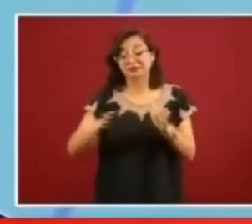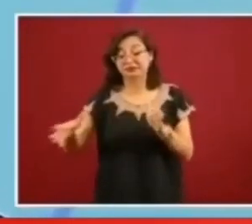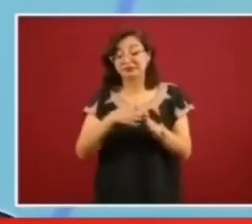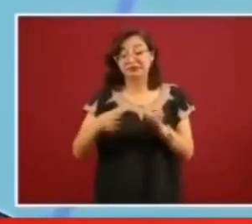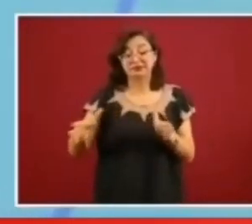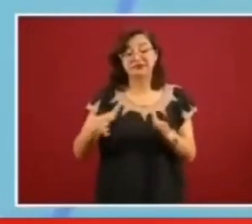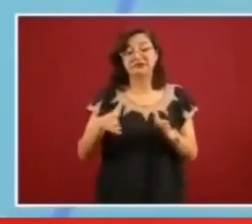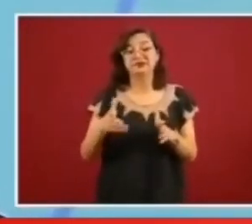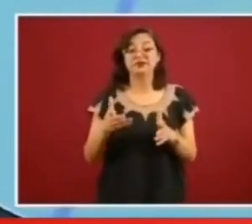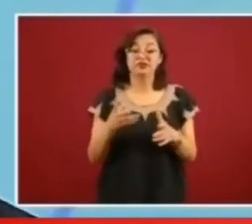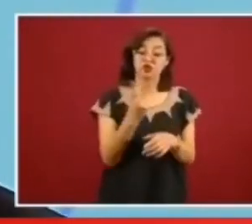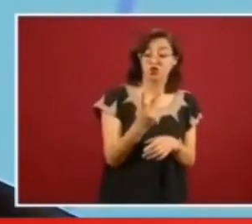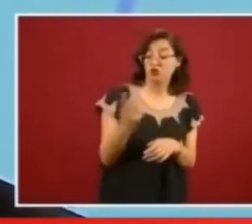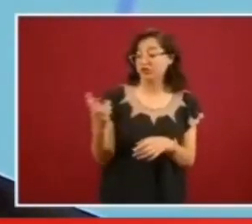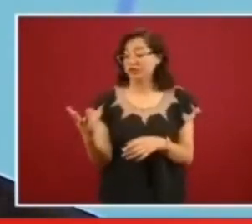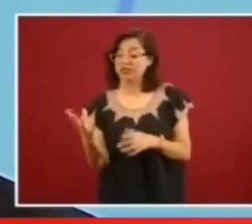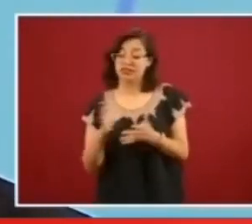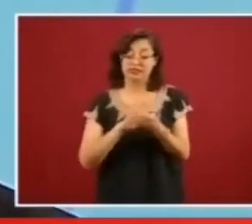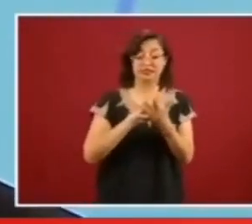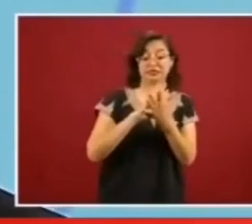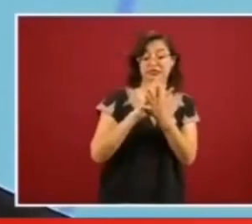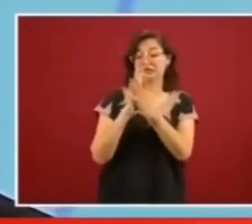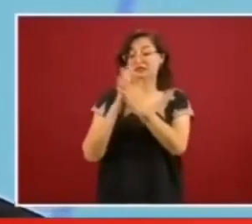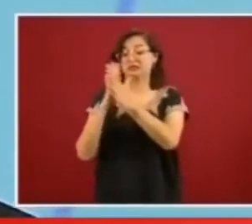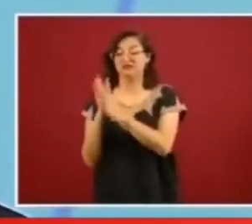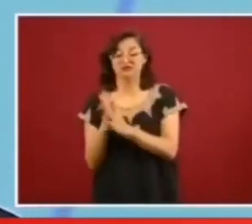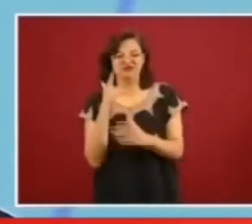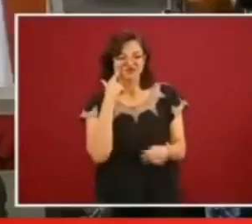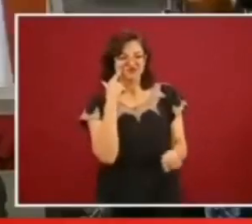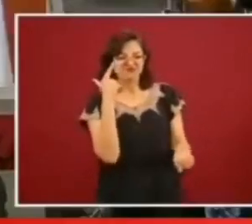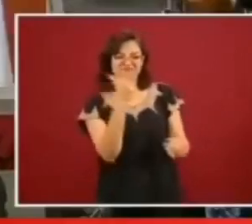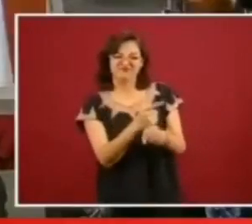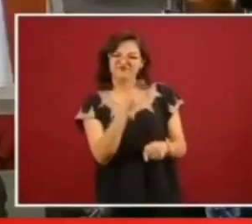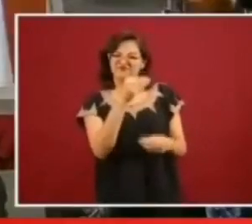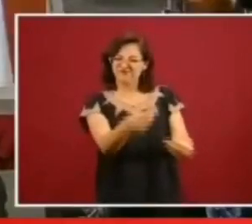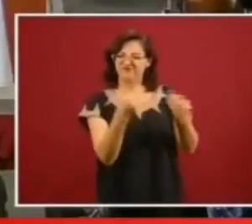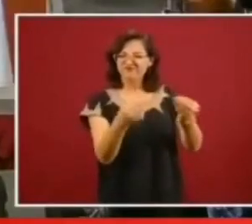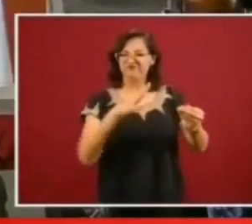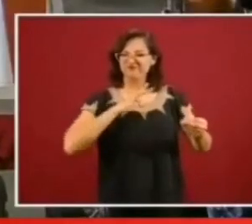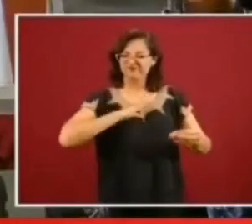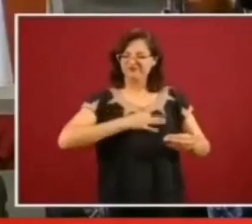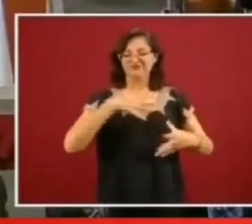tempranas entre la fase 2 y la fase 3, donde estamos viendo una intensidad